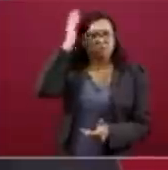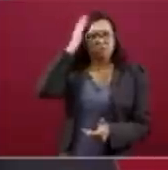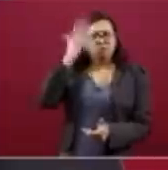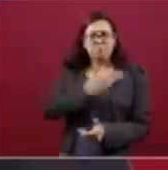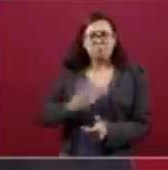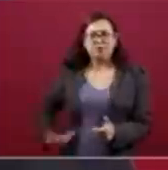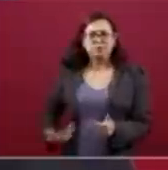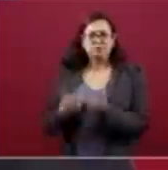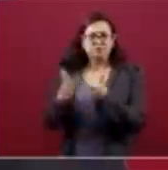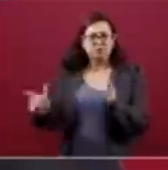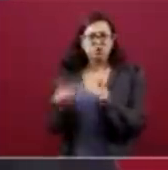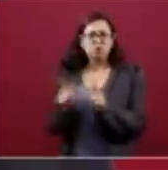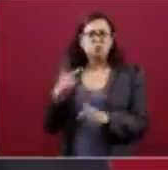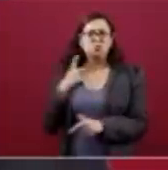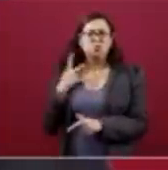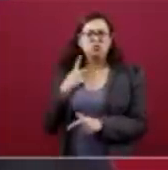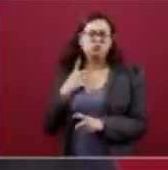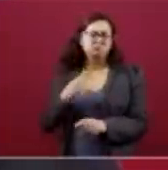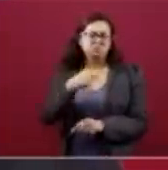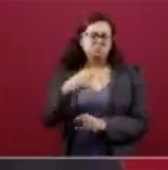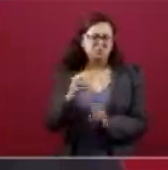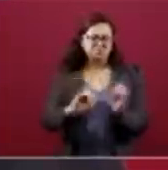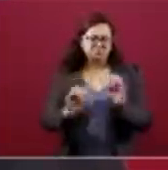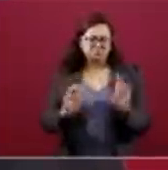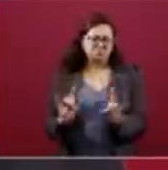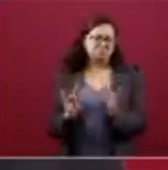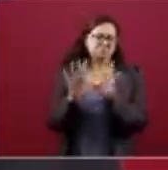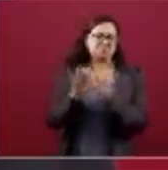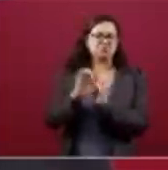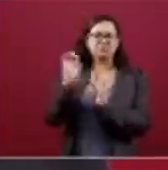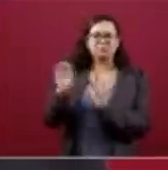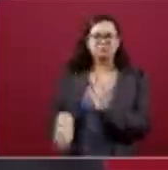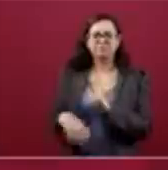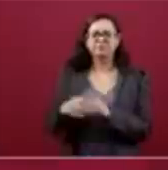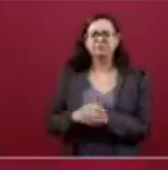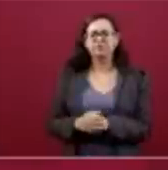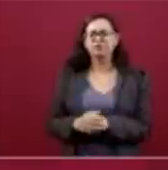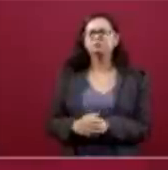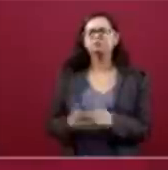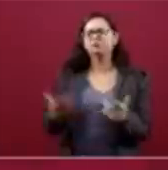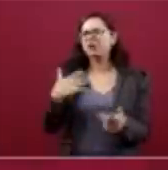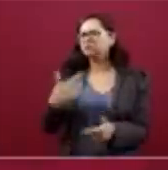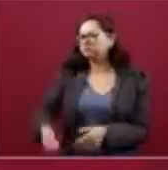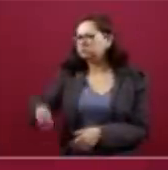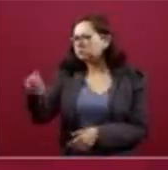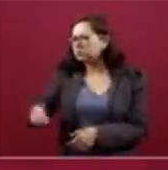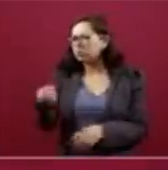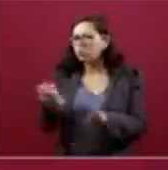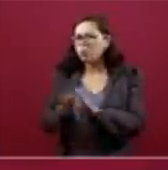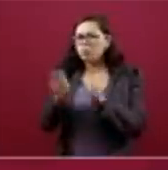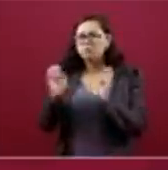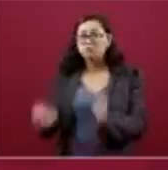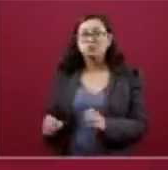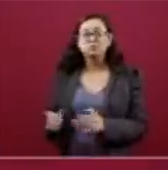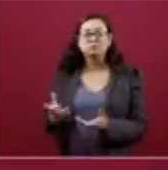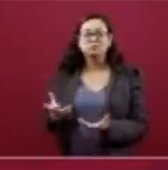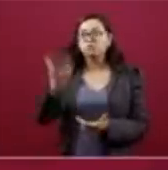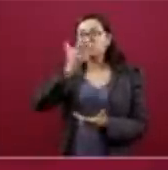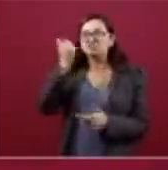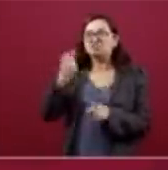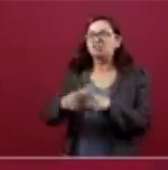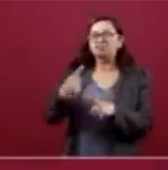de un partido, para no mencionar ninguno, puede ser que lo salude, ¿cómo estás?, y no sepa quién